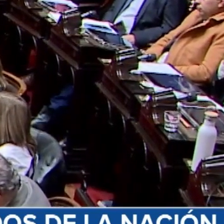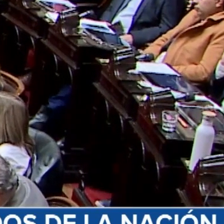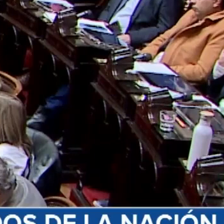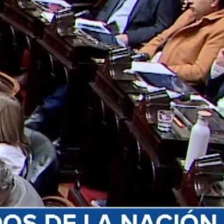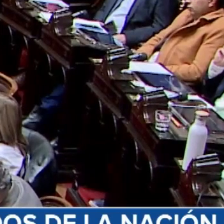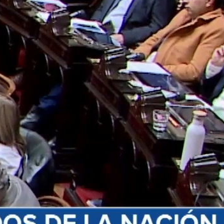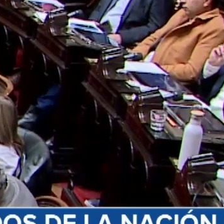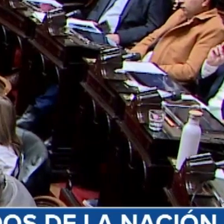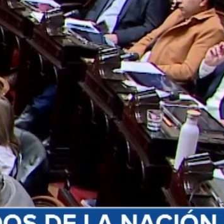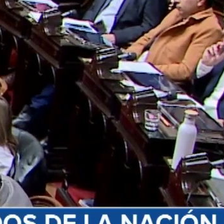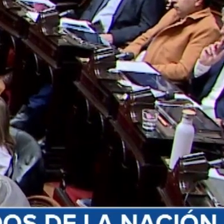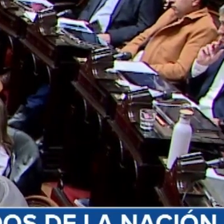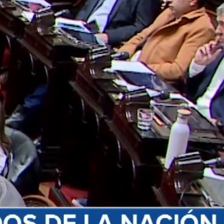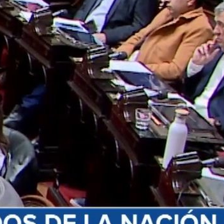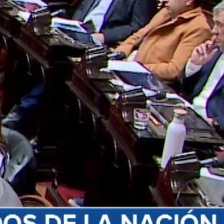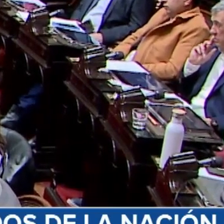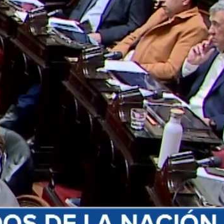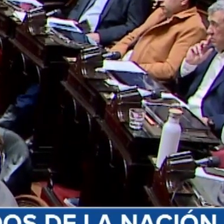A ver, diputado Ritondo, ahí.